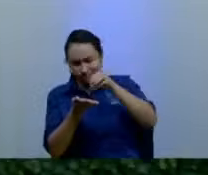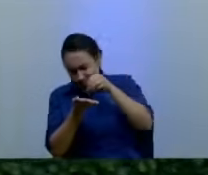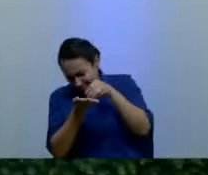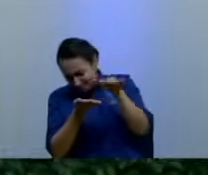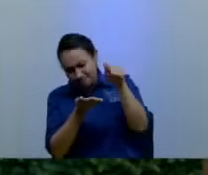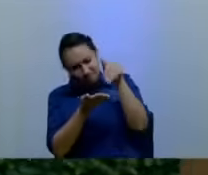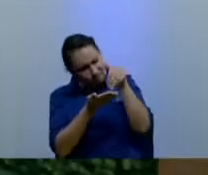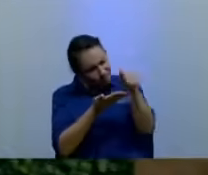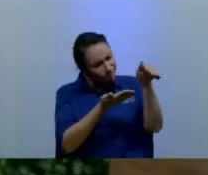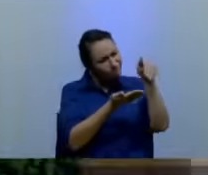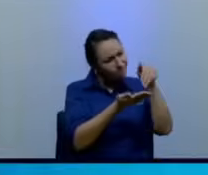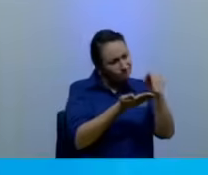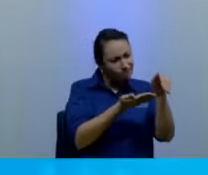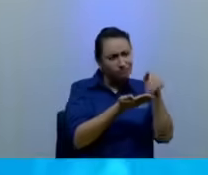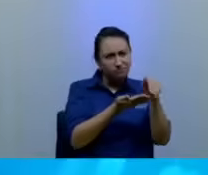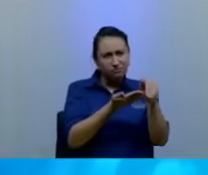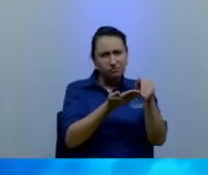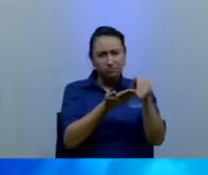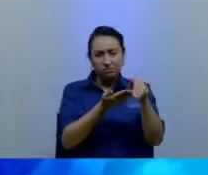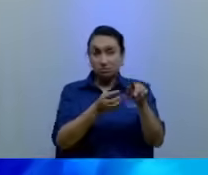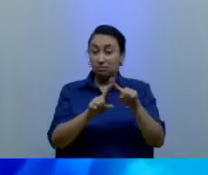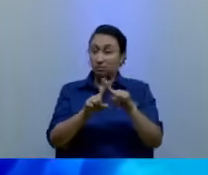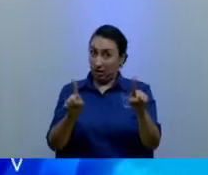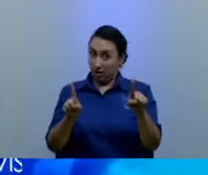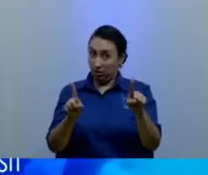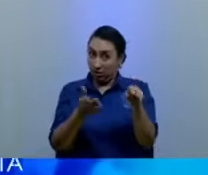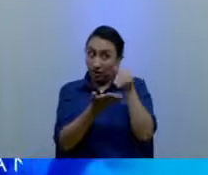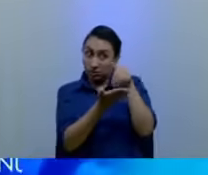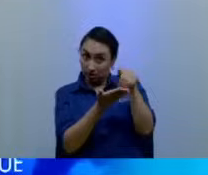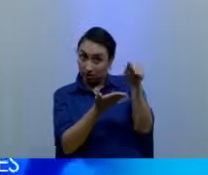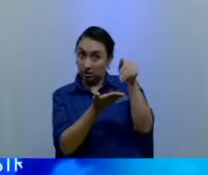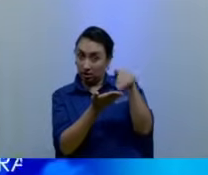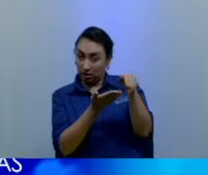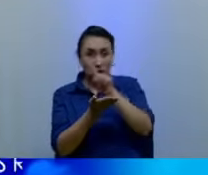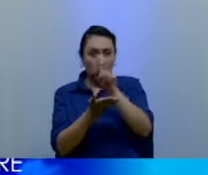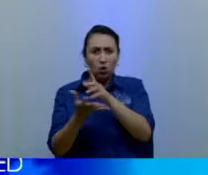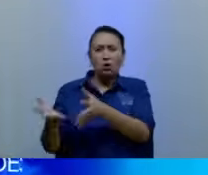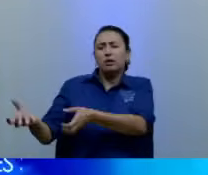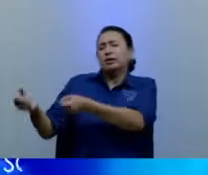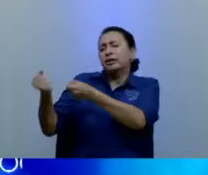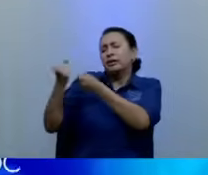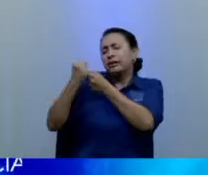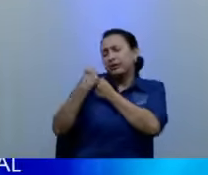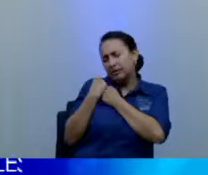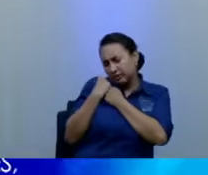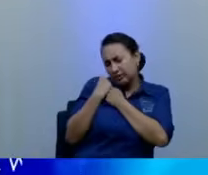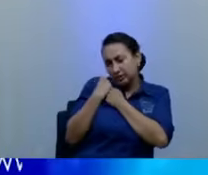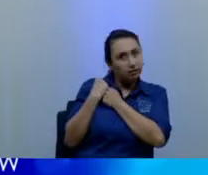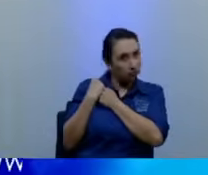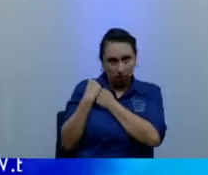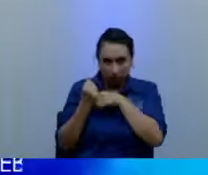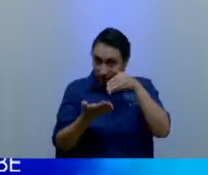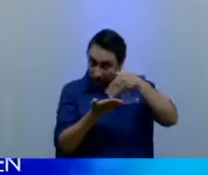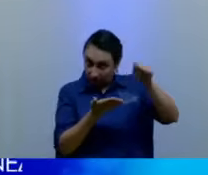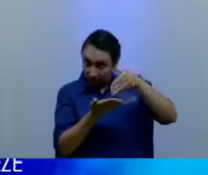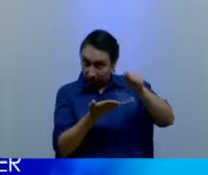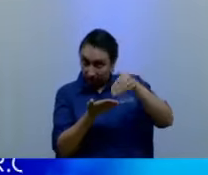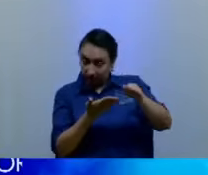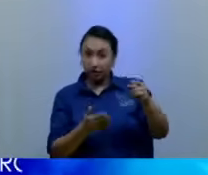Pero las podemos llevar arrastrando. Bueno, pero entonces sigamos acá. Entonces, como yo soy,